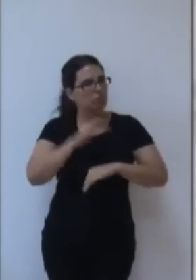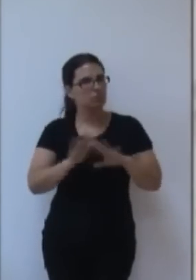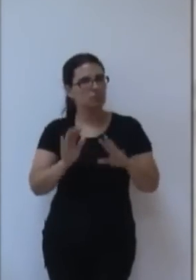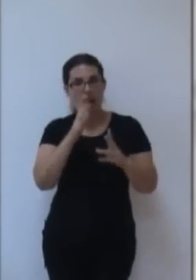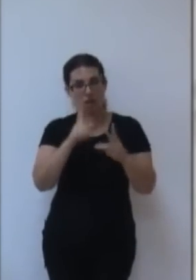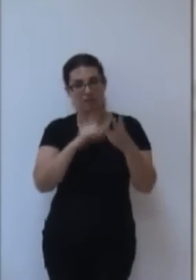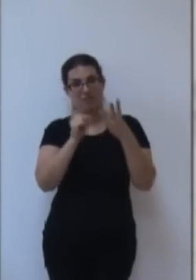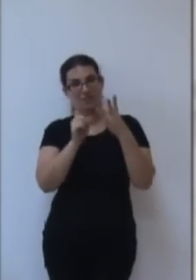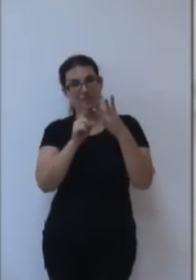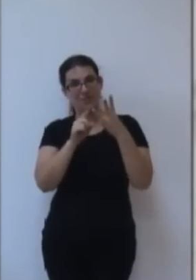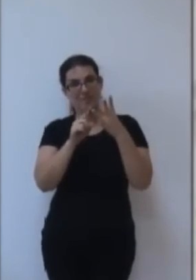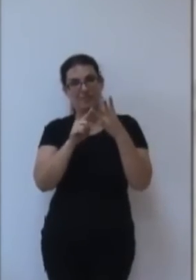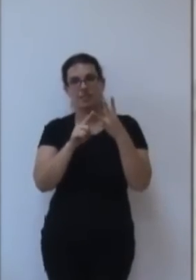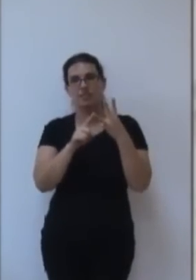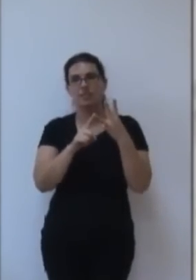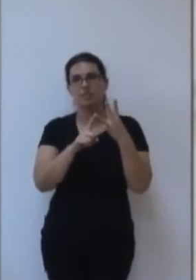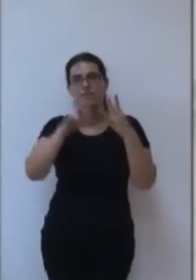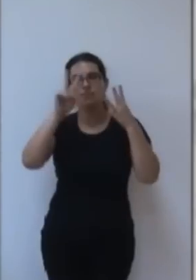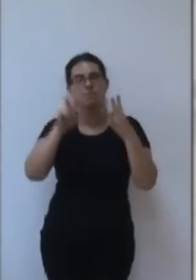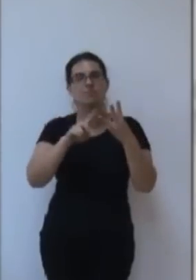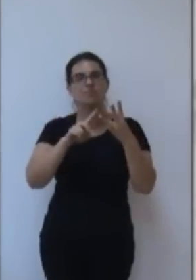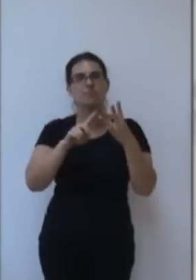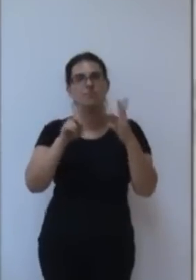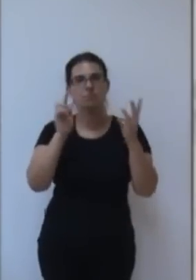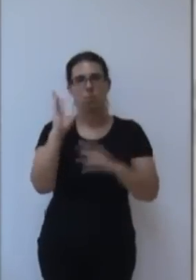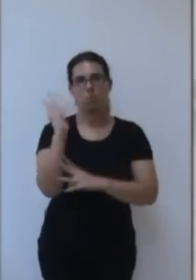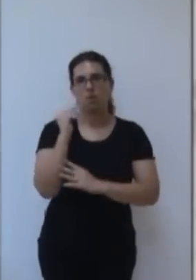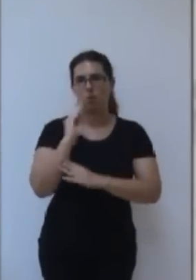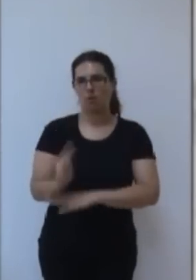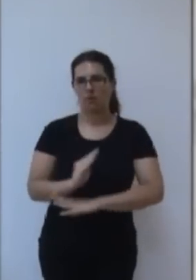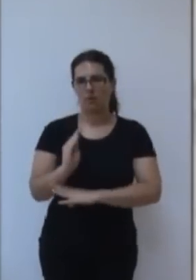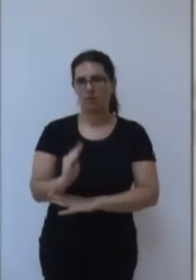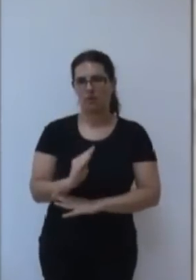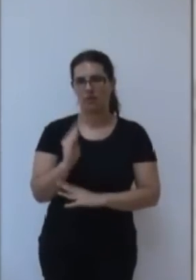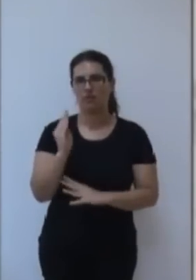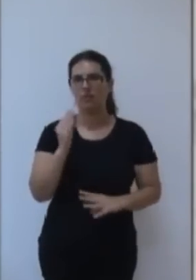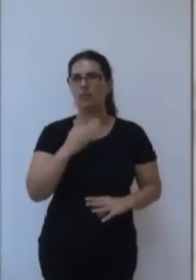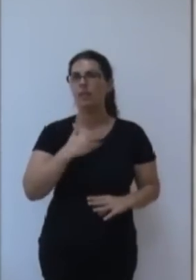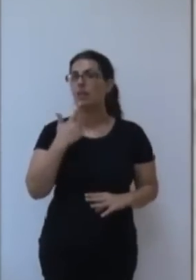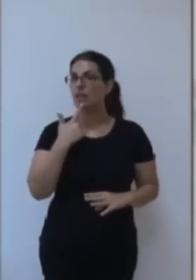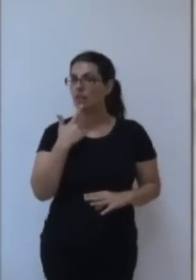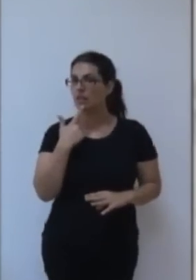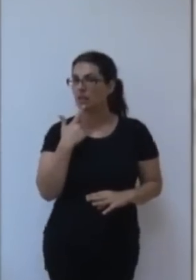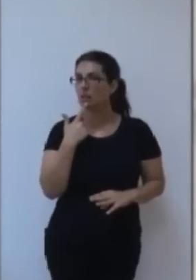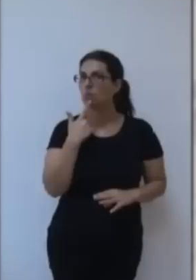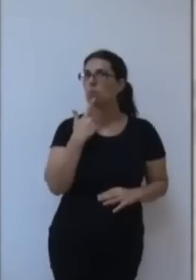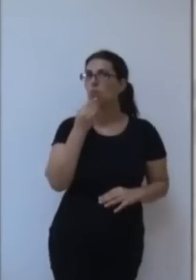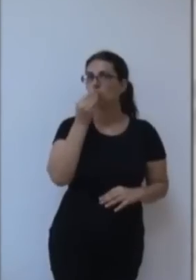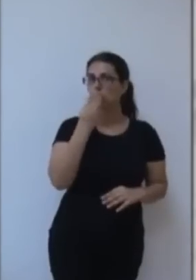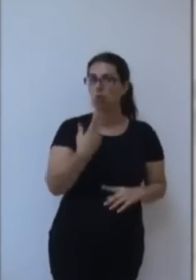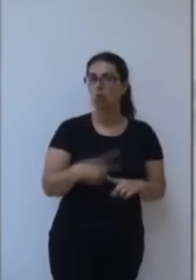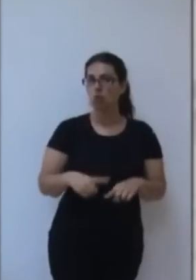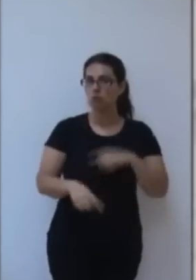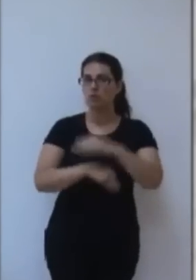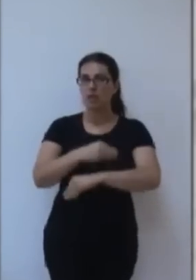una tercera pata de esas cosas obvias, que es el tema medioambiental, ¿no? Dice, hombre, está muy bien todo lo que hagamos, pero esto de hacer un aceite